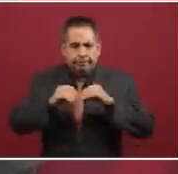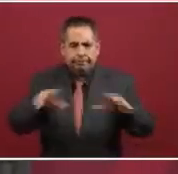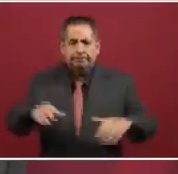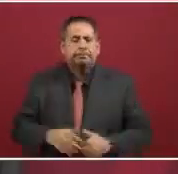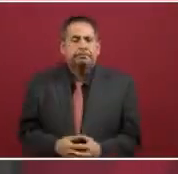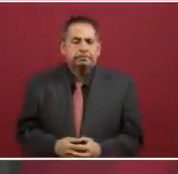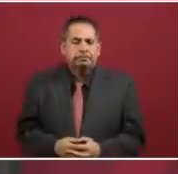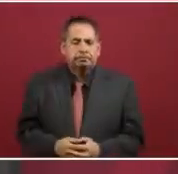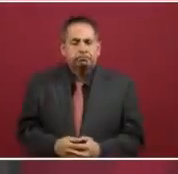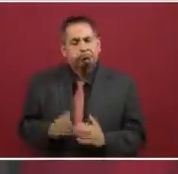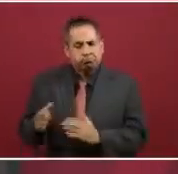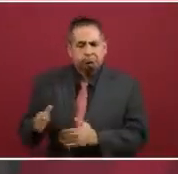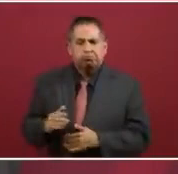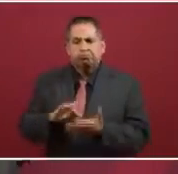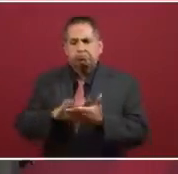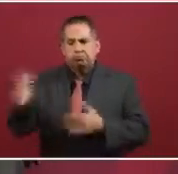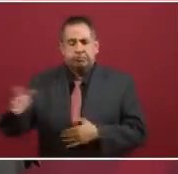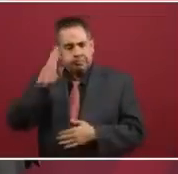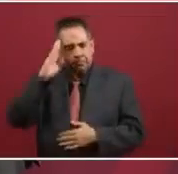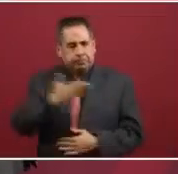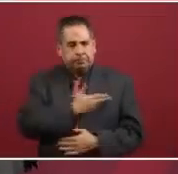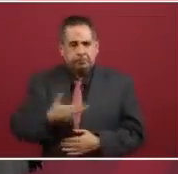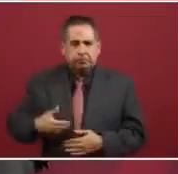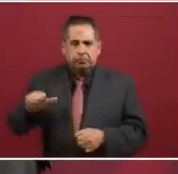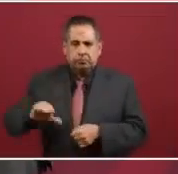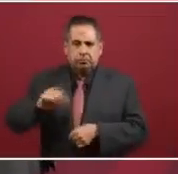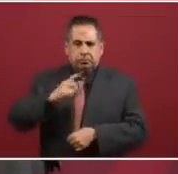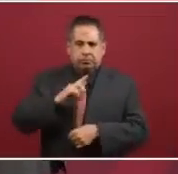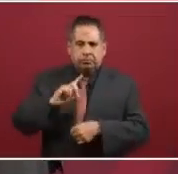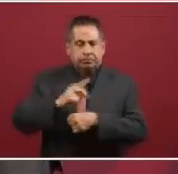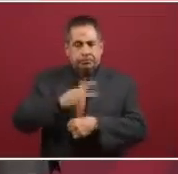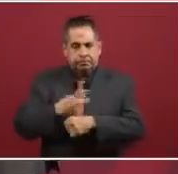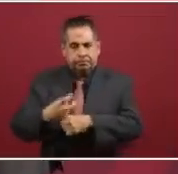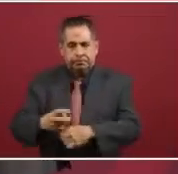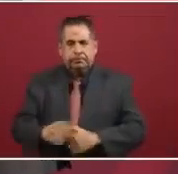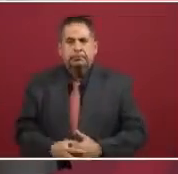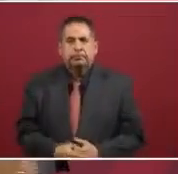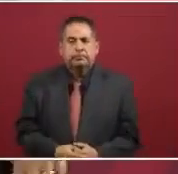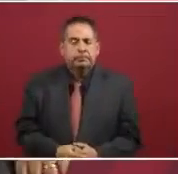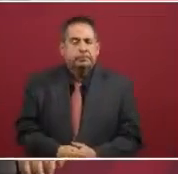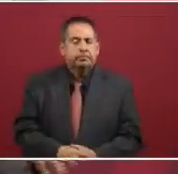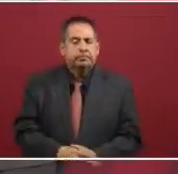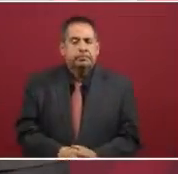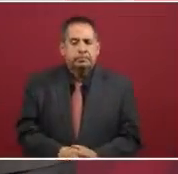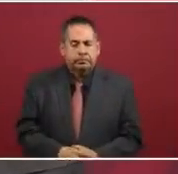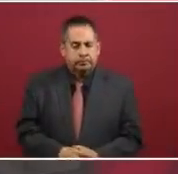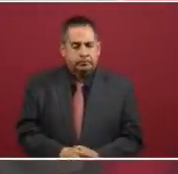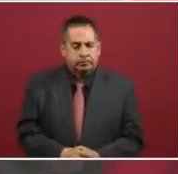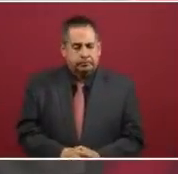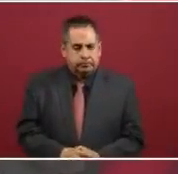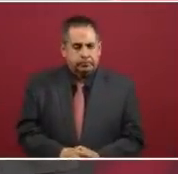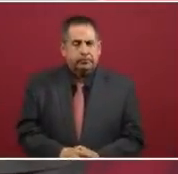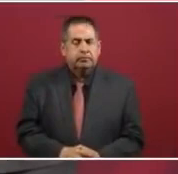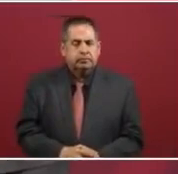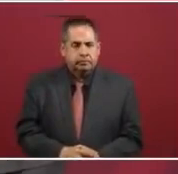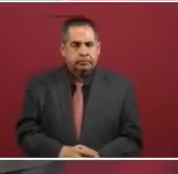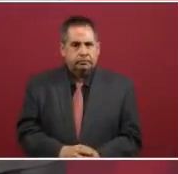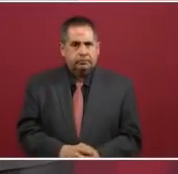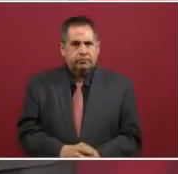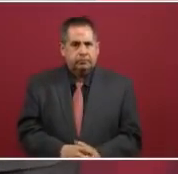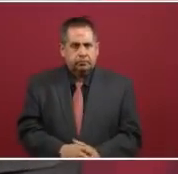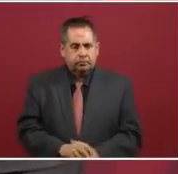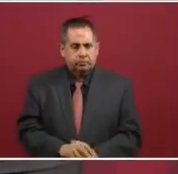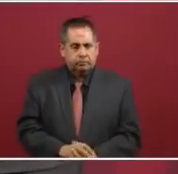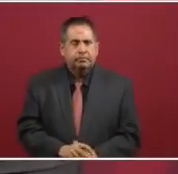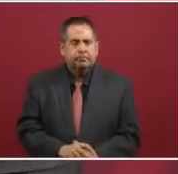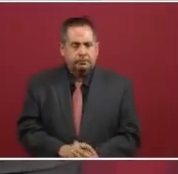Gracias, señor presidente López Obrador, por su invitación el día de hoy. It is an honor for me to represent Mizuho and